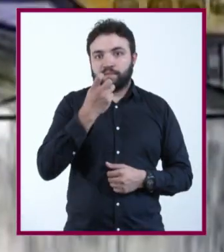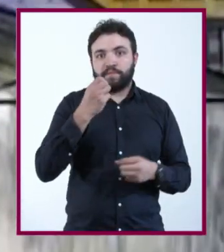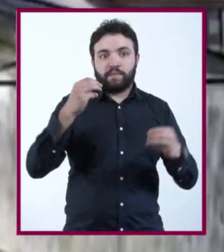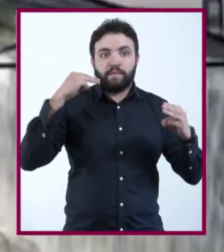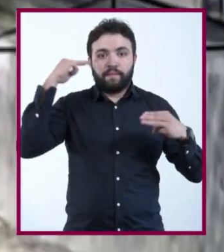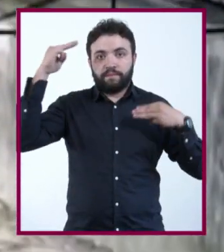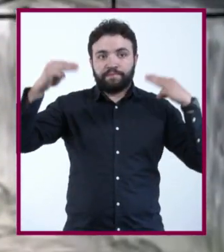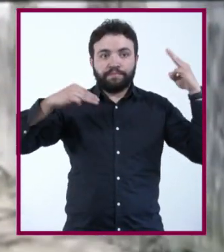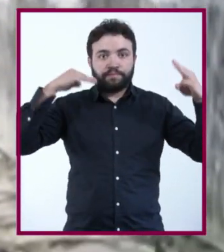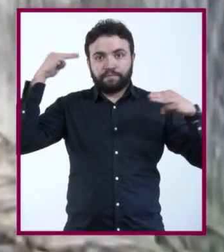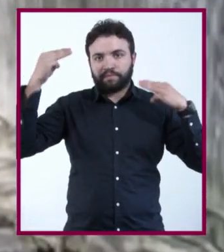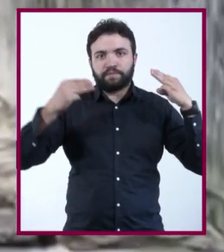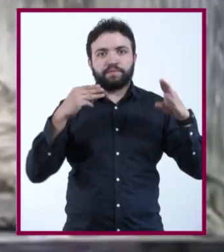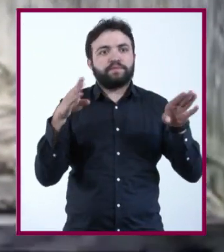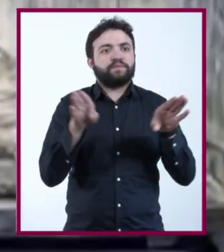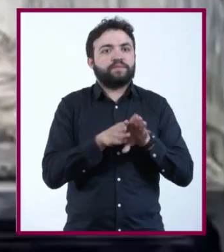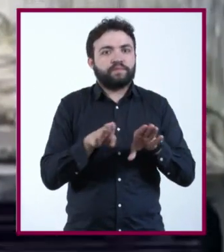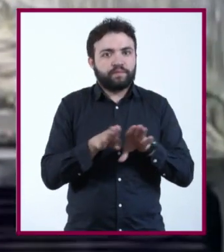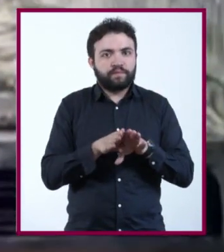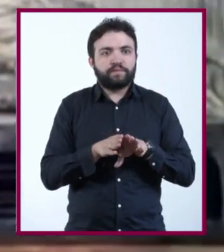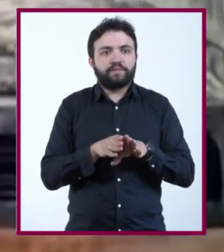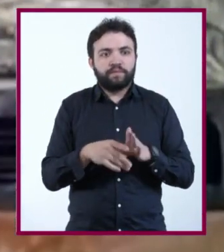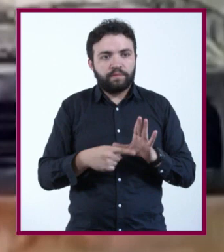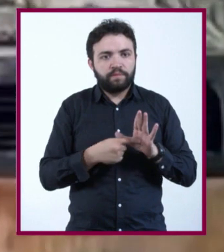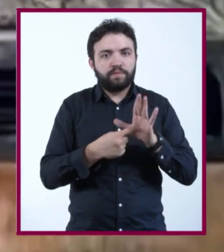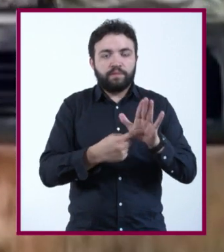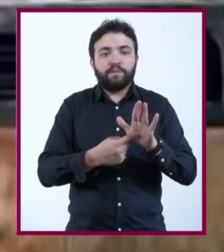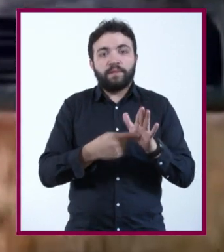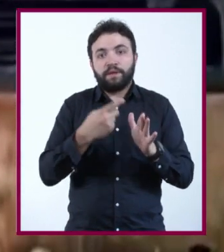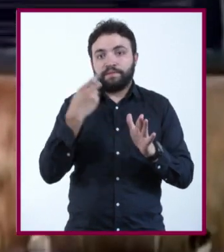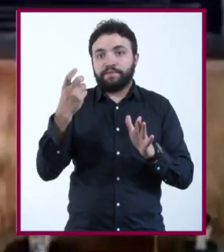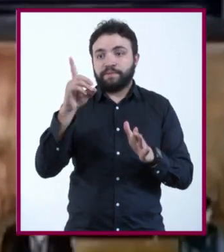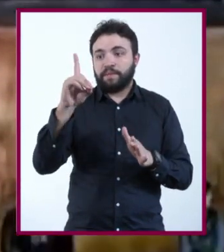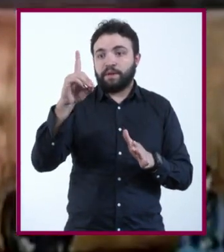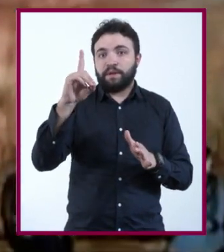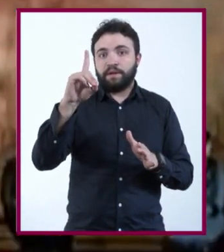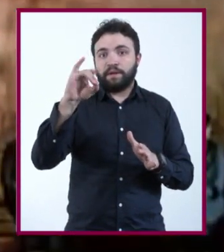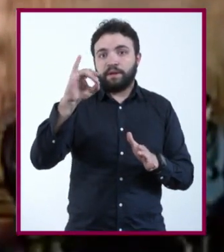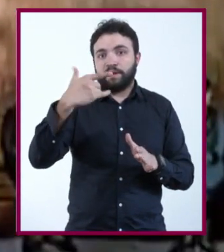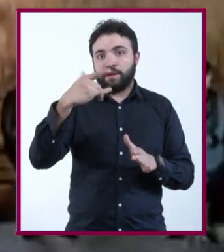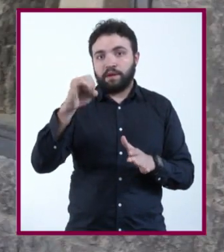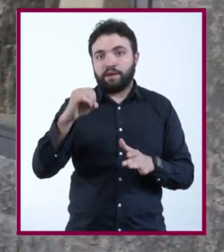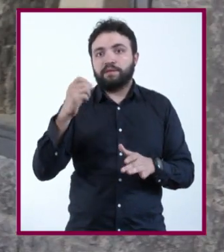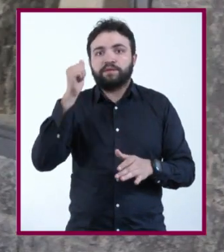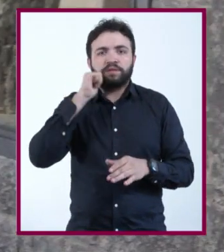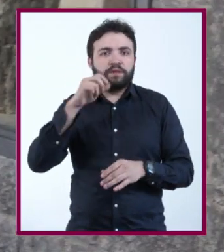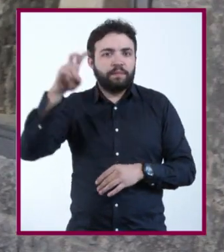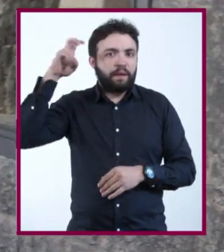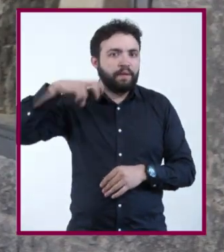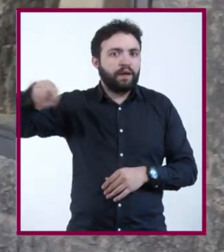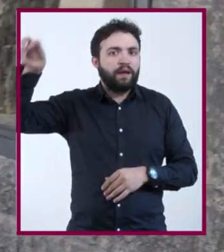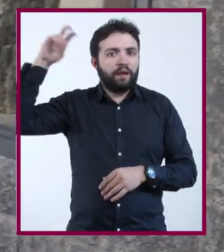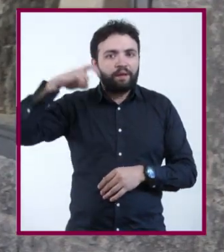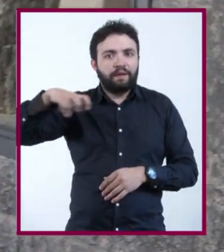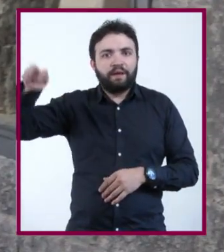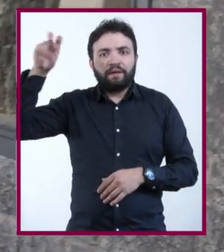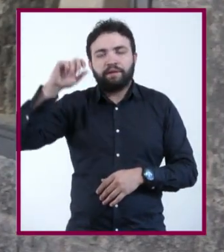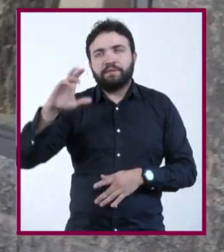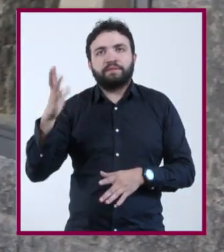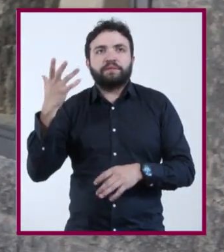Justo la museografía, cómo fue concebida la museografía, Diego está de viaje todo el